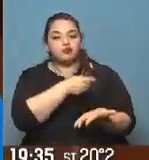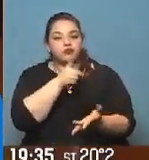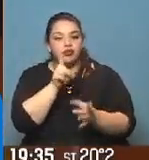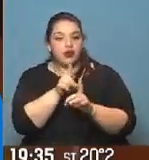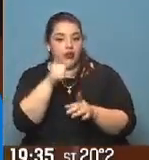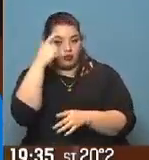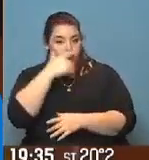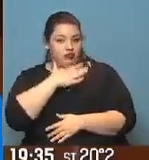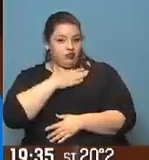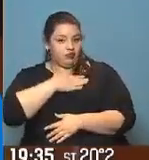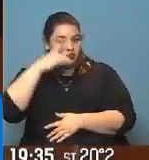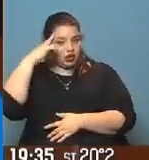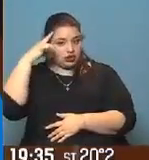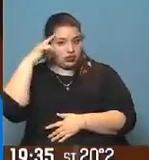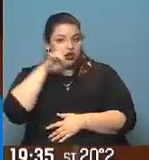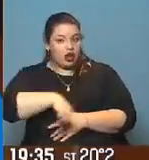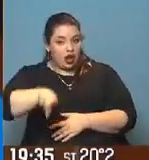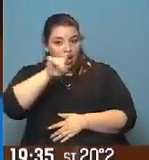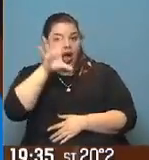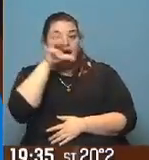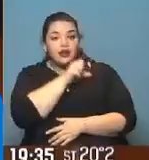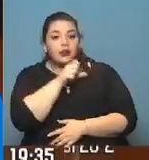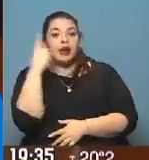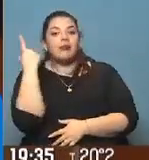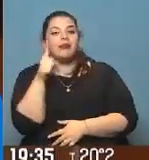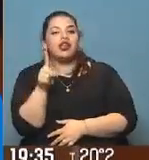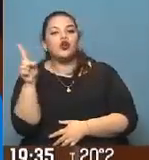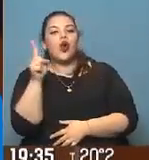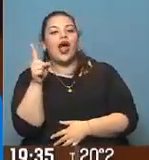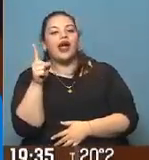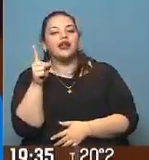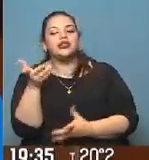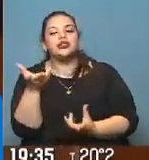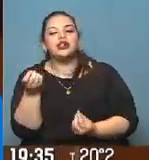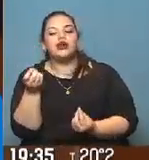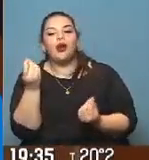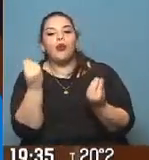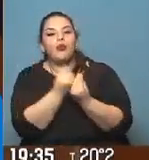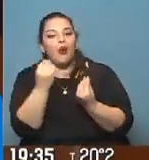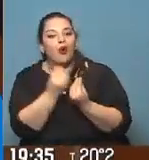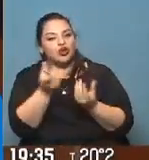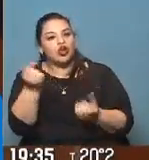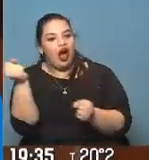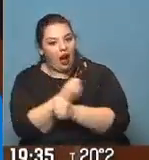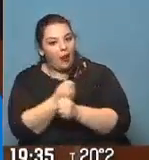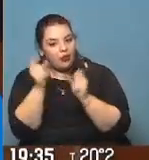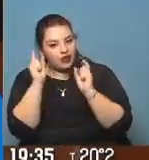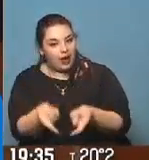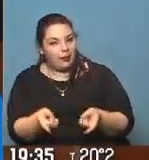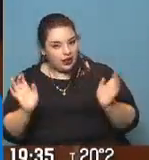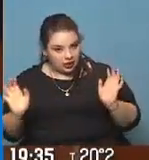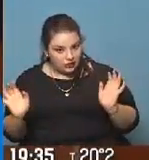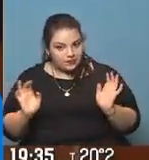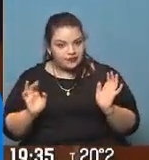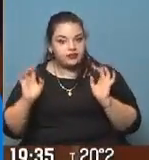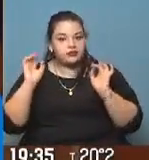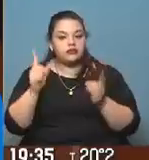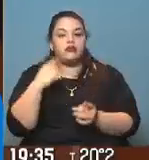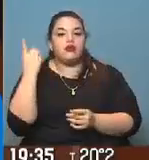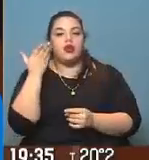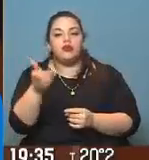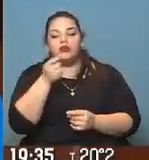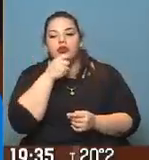Sala 3 que aceptan esto, pero no es masivo, no es siempre. Y además tampoco lo pedimos en todos los casos. Si a mí un cálculo